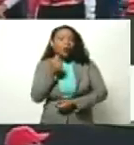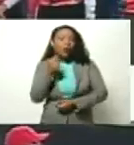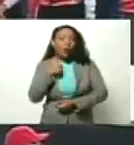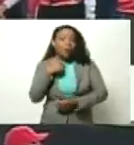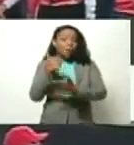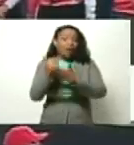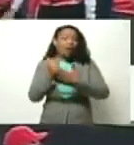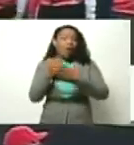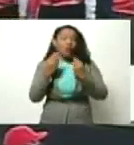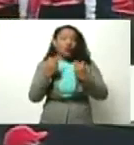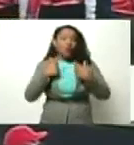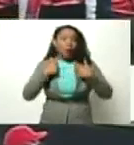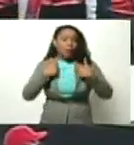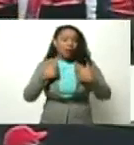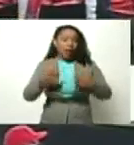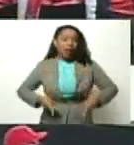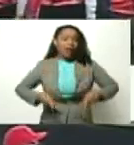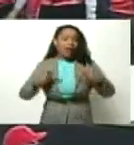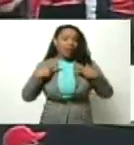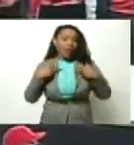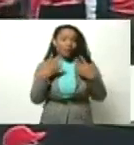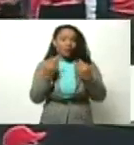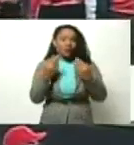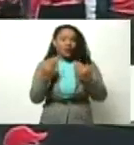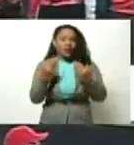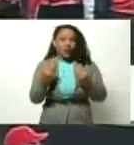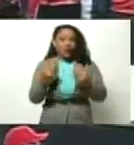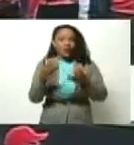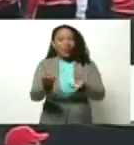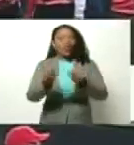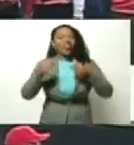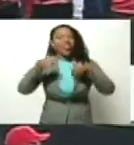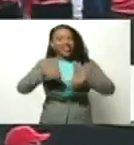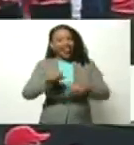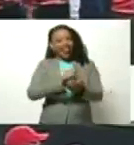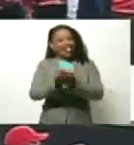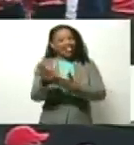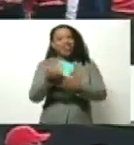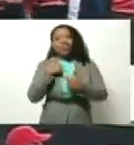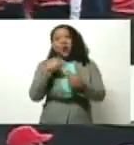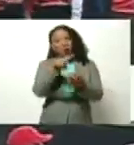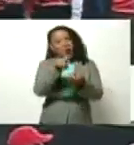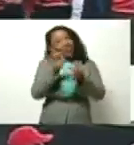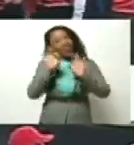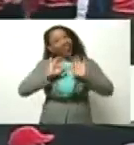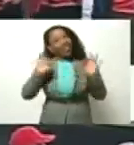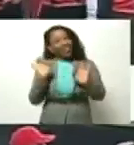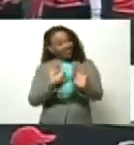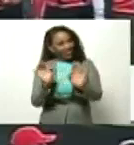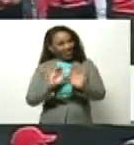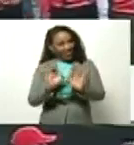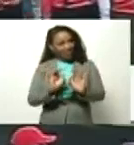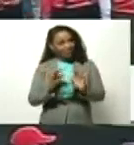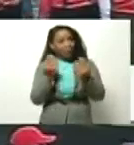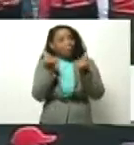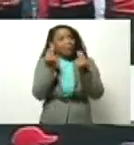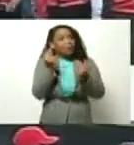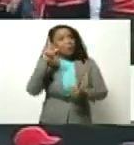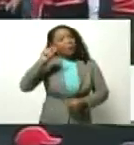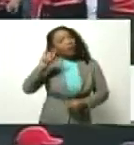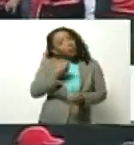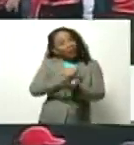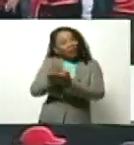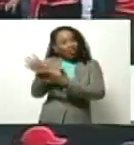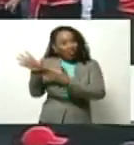me ha ayudado mucho en la vida mucho Se lo voy a dar aquí gratis y no le voy a cobrar nada a precio de costo